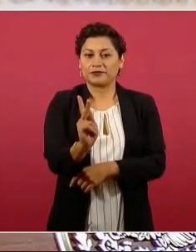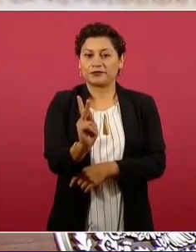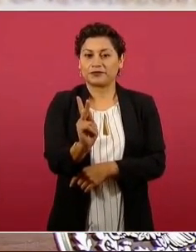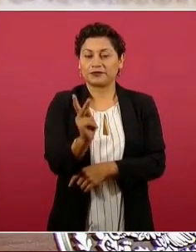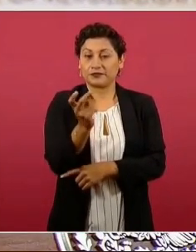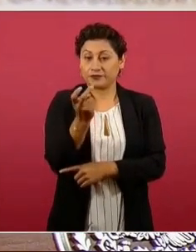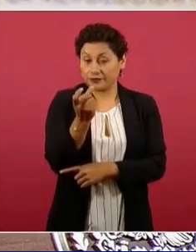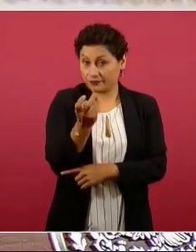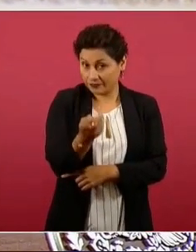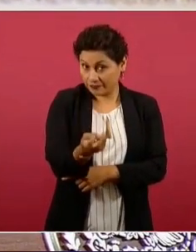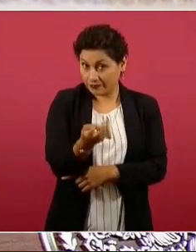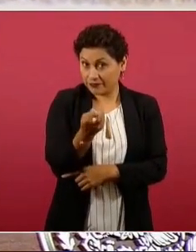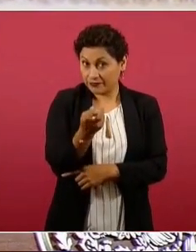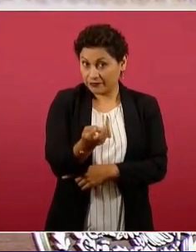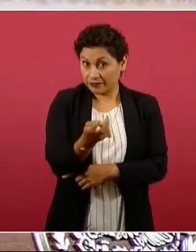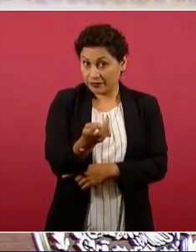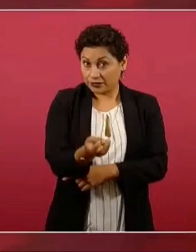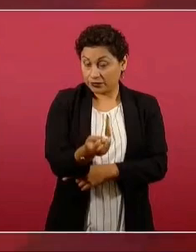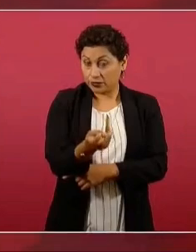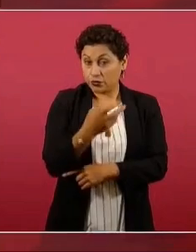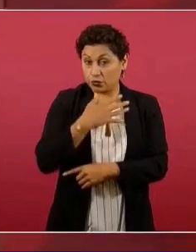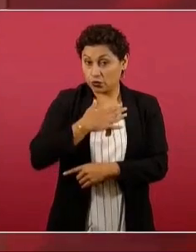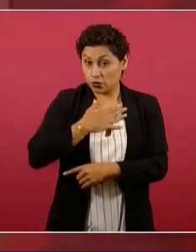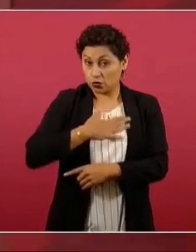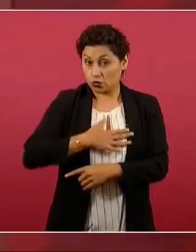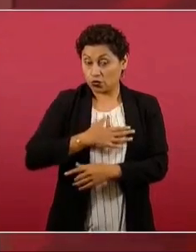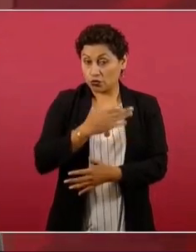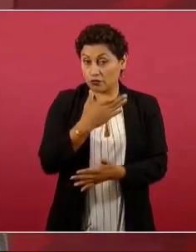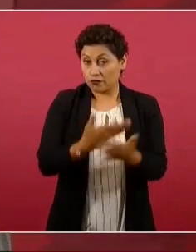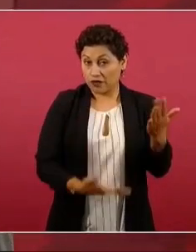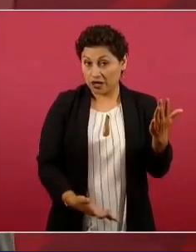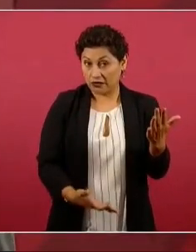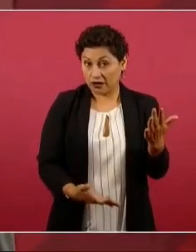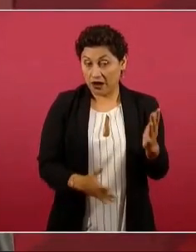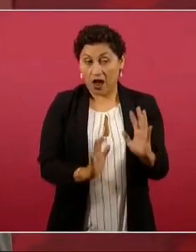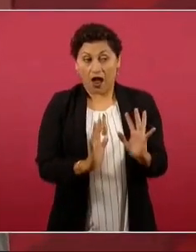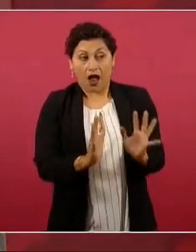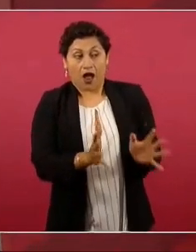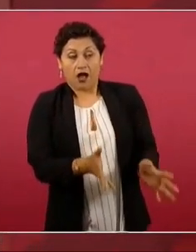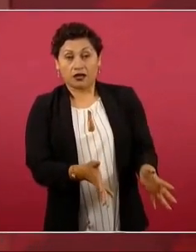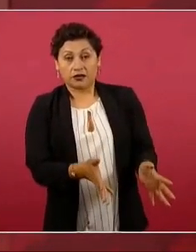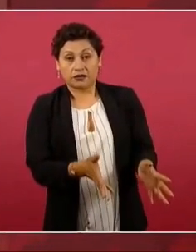esas injusticias no pueden quedar